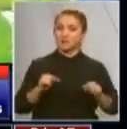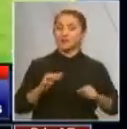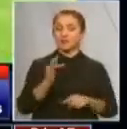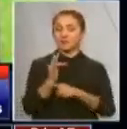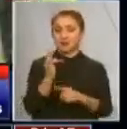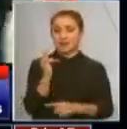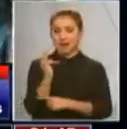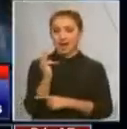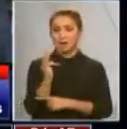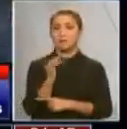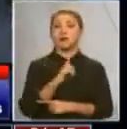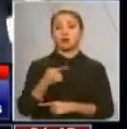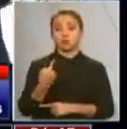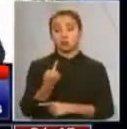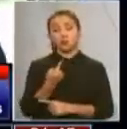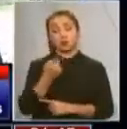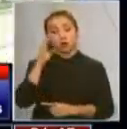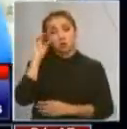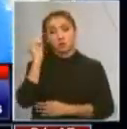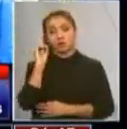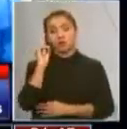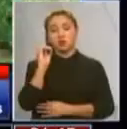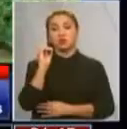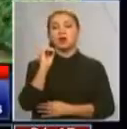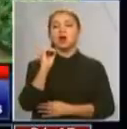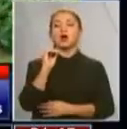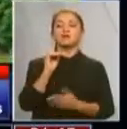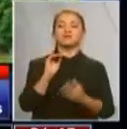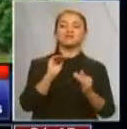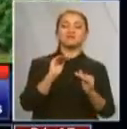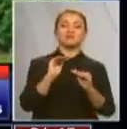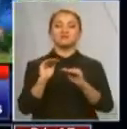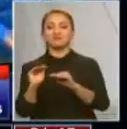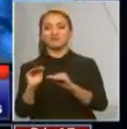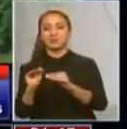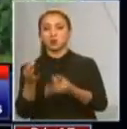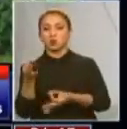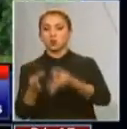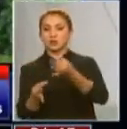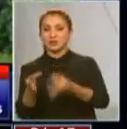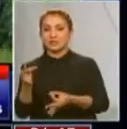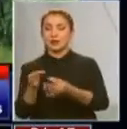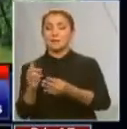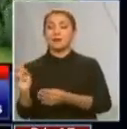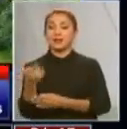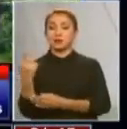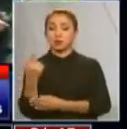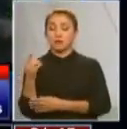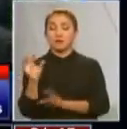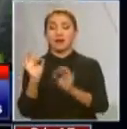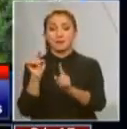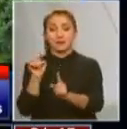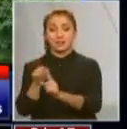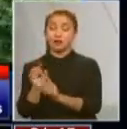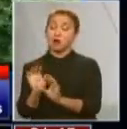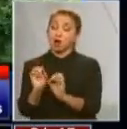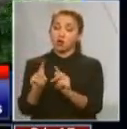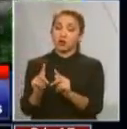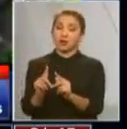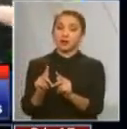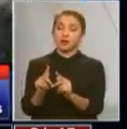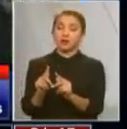fiscal, que para nuestro gusto inclinó la balanza de la justicia para un lado particularmente especial, bueno,